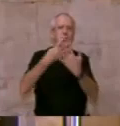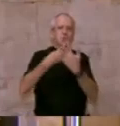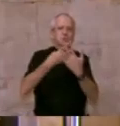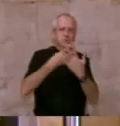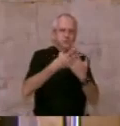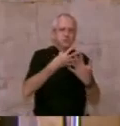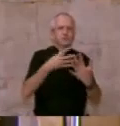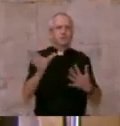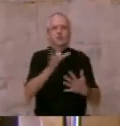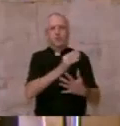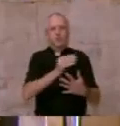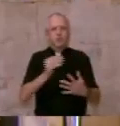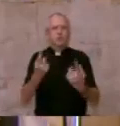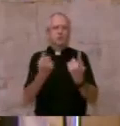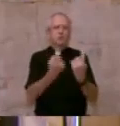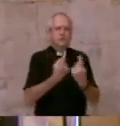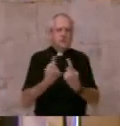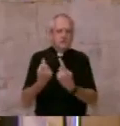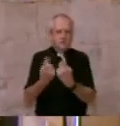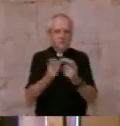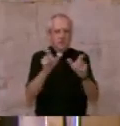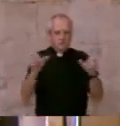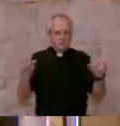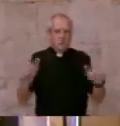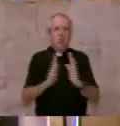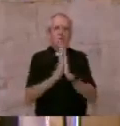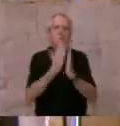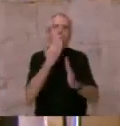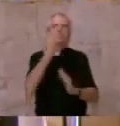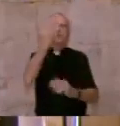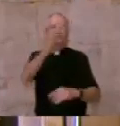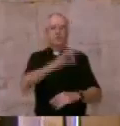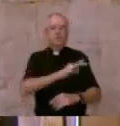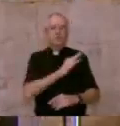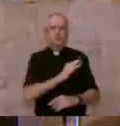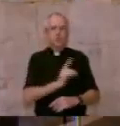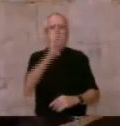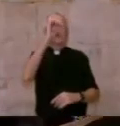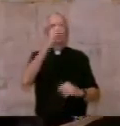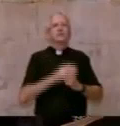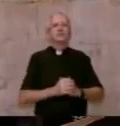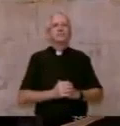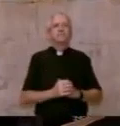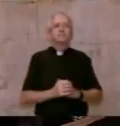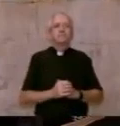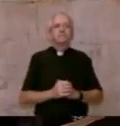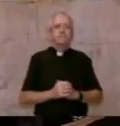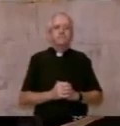presos y con todos los necesitados. Roguemos al Señor.